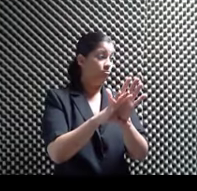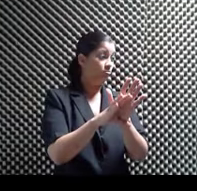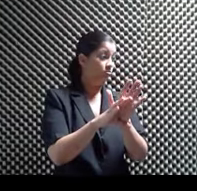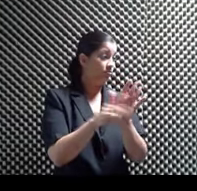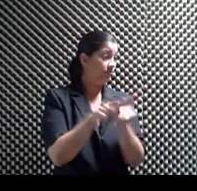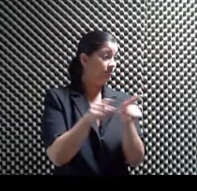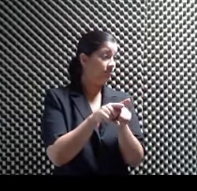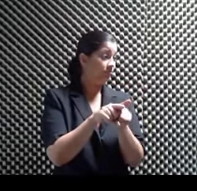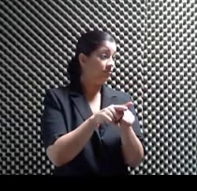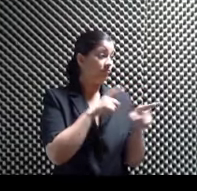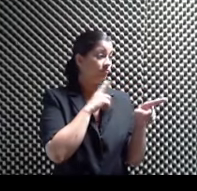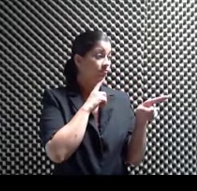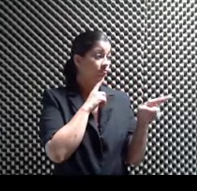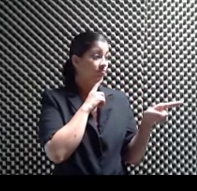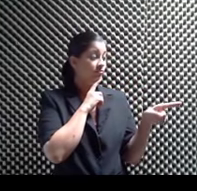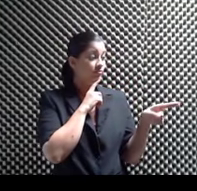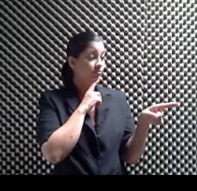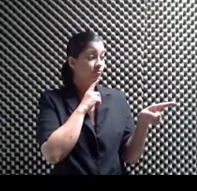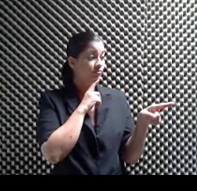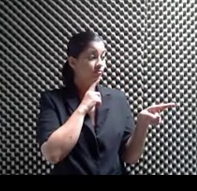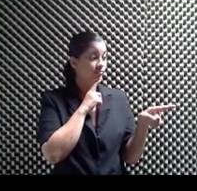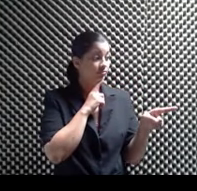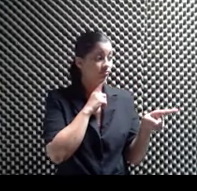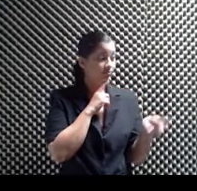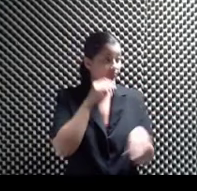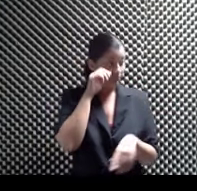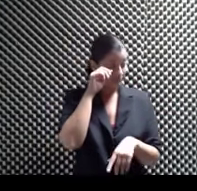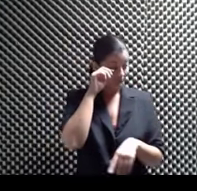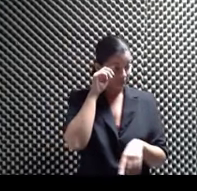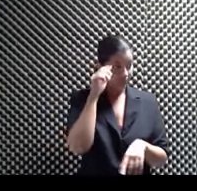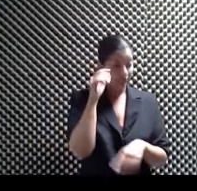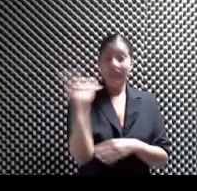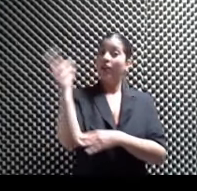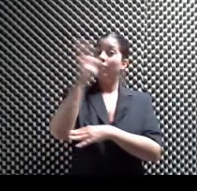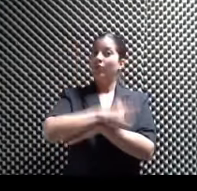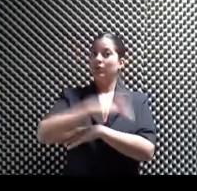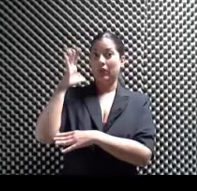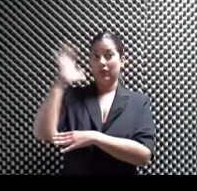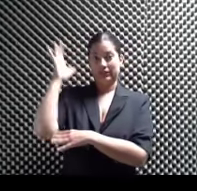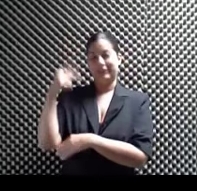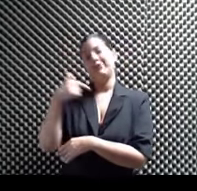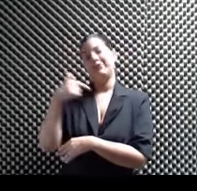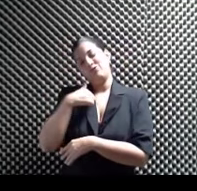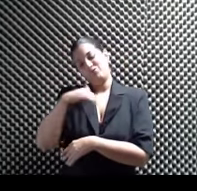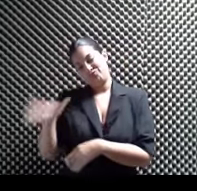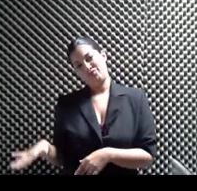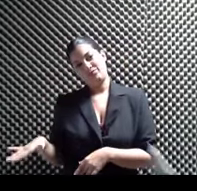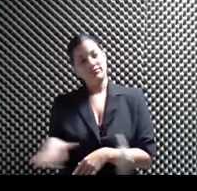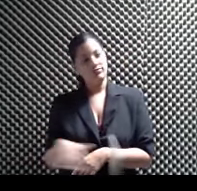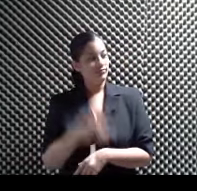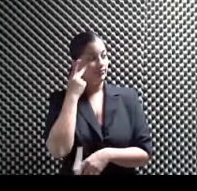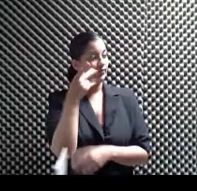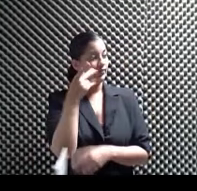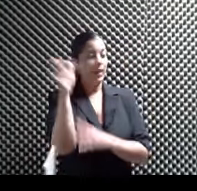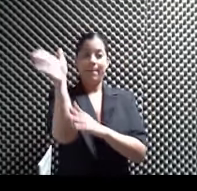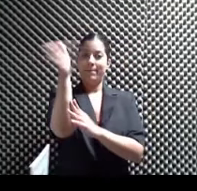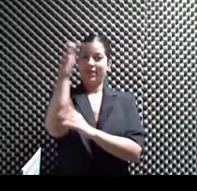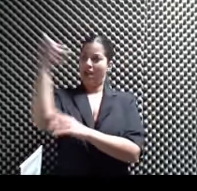emblemático De los que conocieron El aeropuerto En la niñez Por lo menos Mía Las banderas Las Que habían